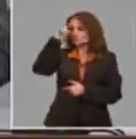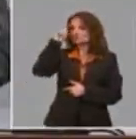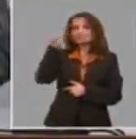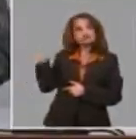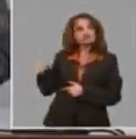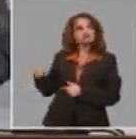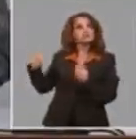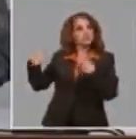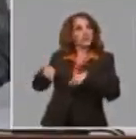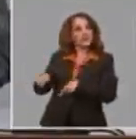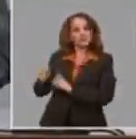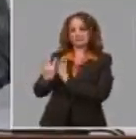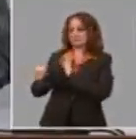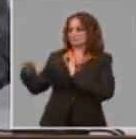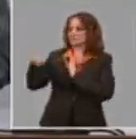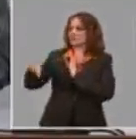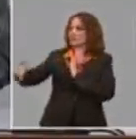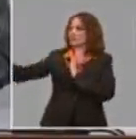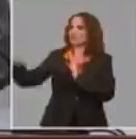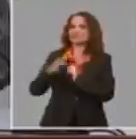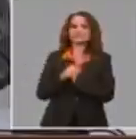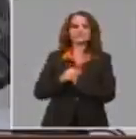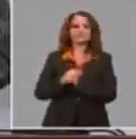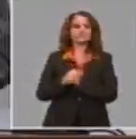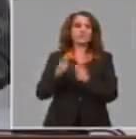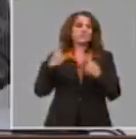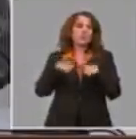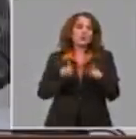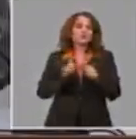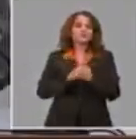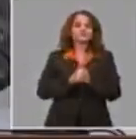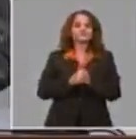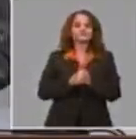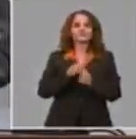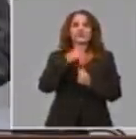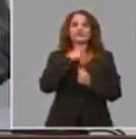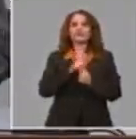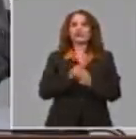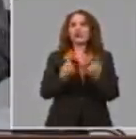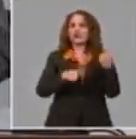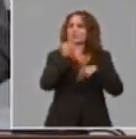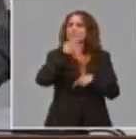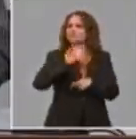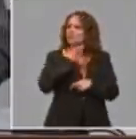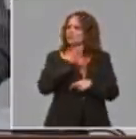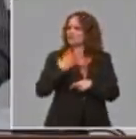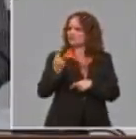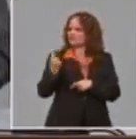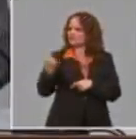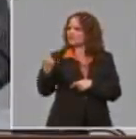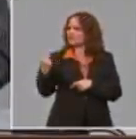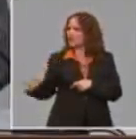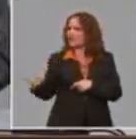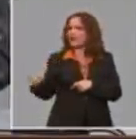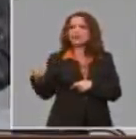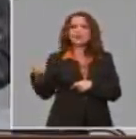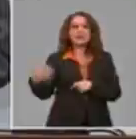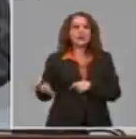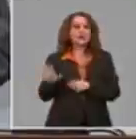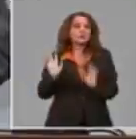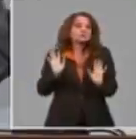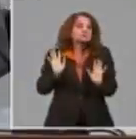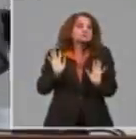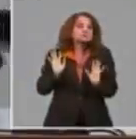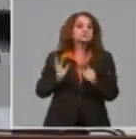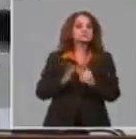porque hay un grupo de gente que pueden tener los deseos de pagar mascar el producto que